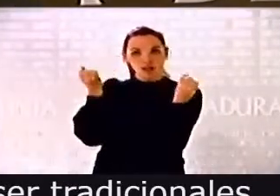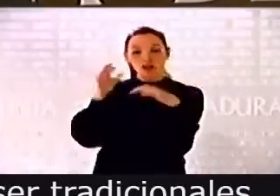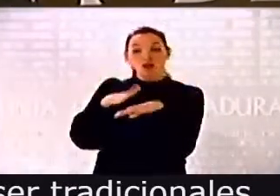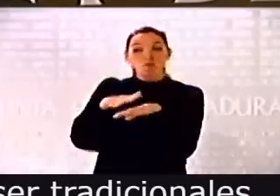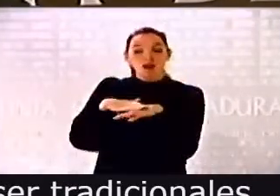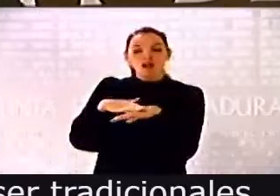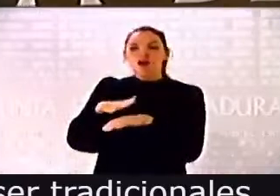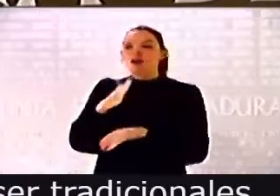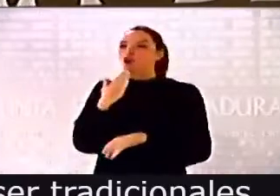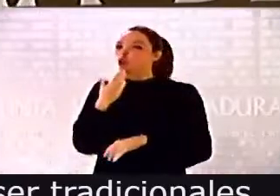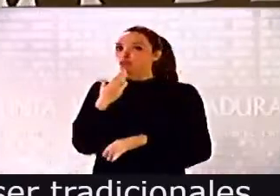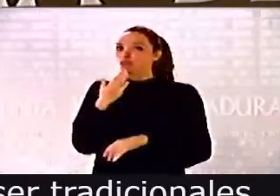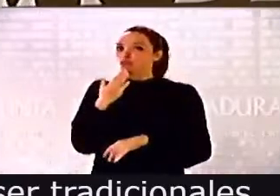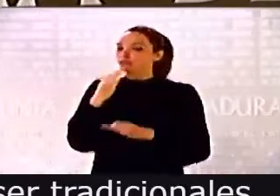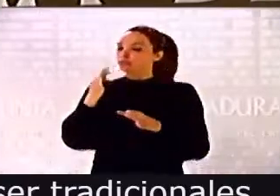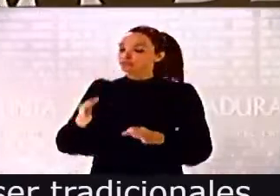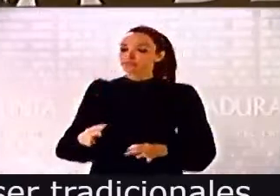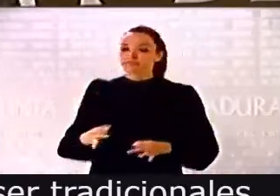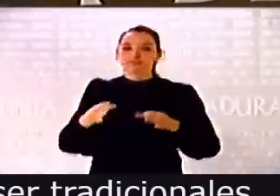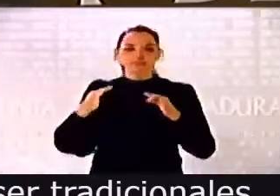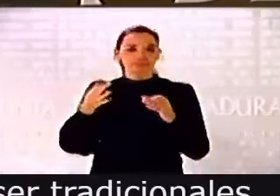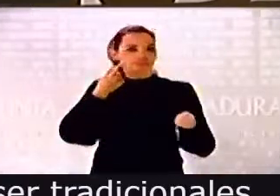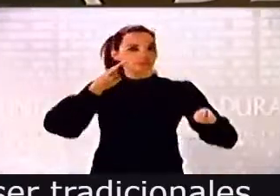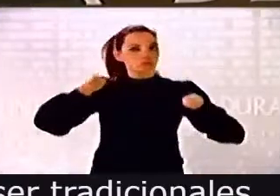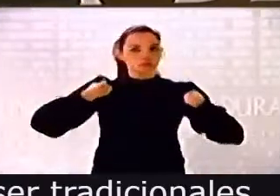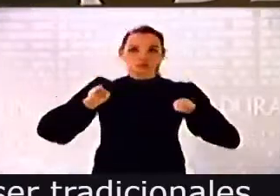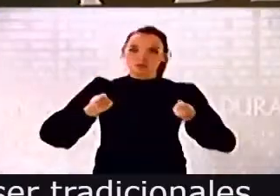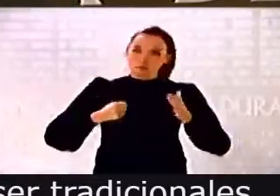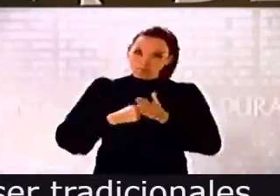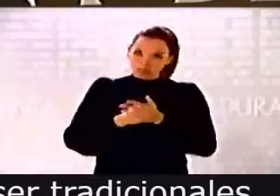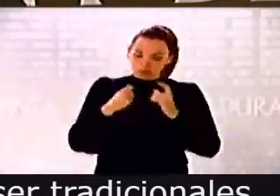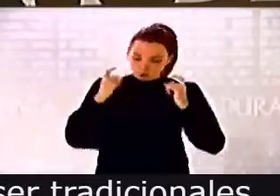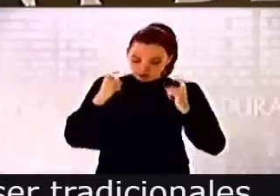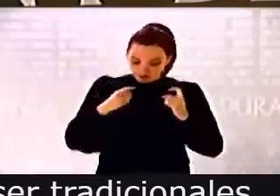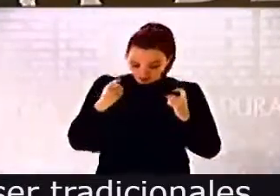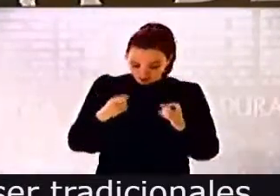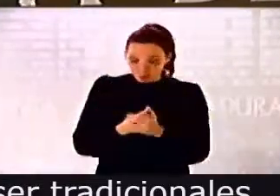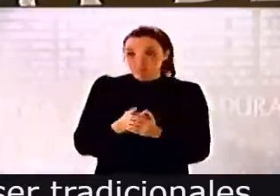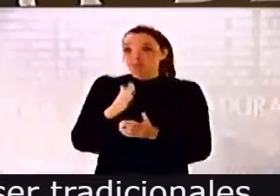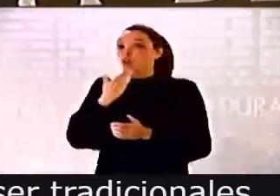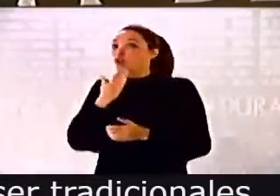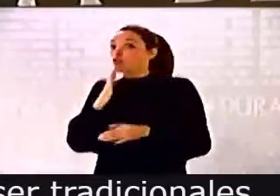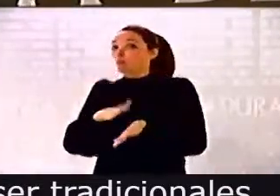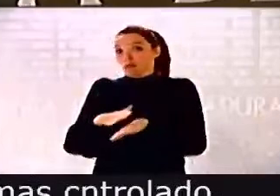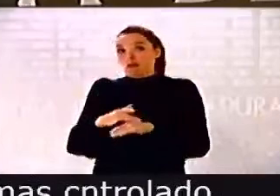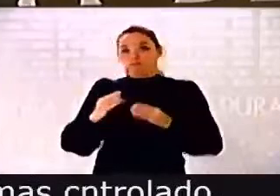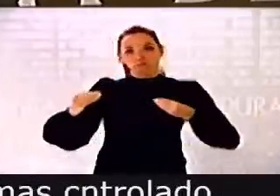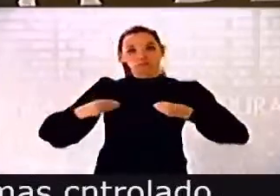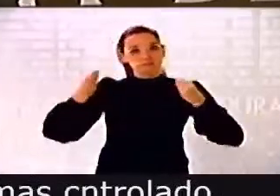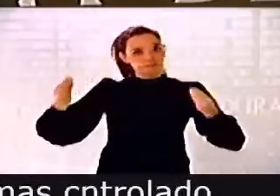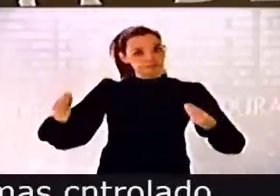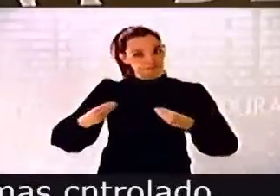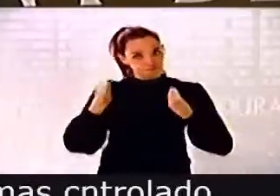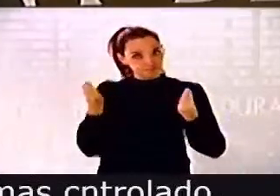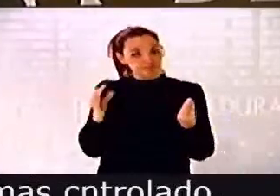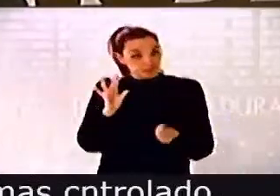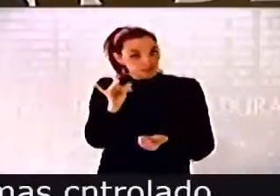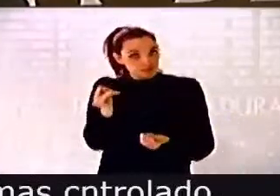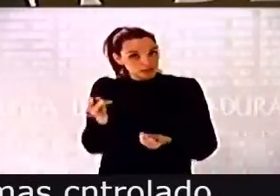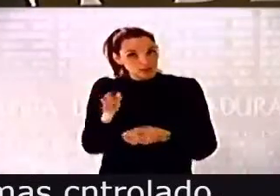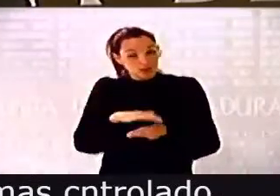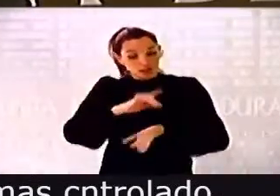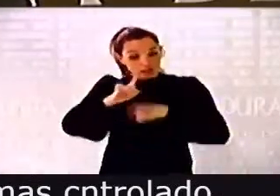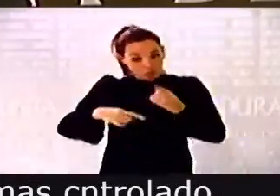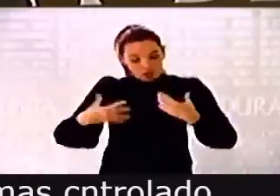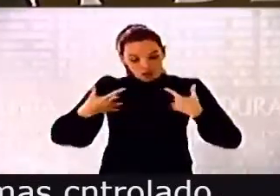el ocio sea lo más controlado posible. Que el ocio sea para disfrutar y no sea para